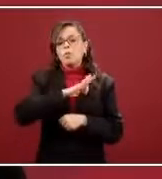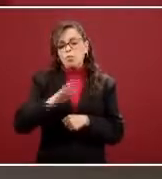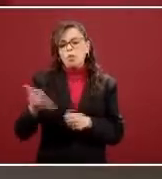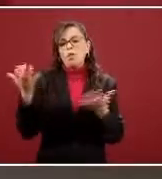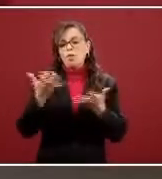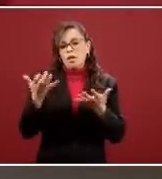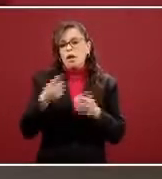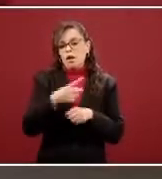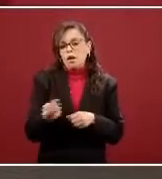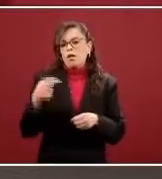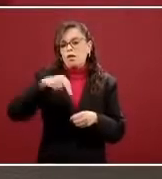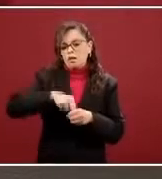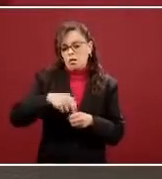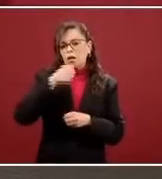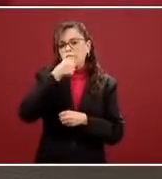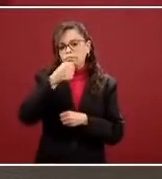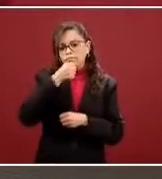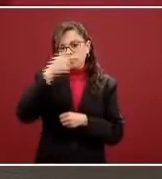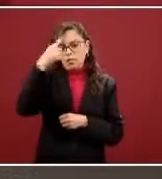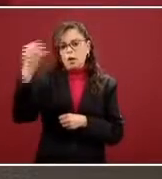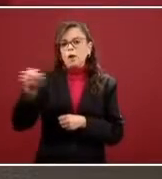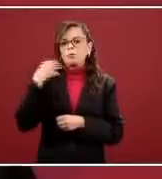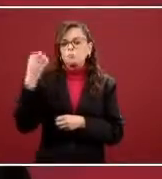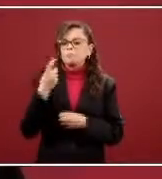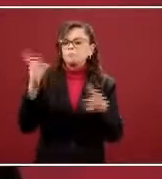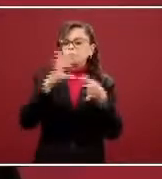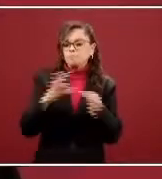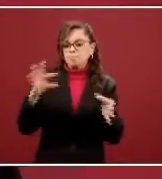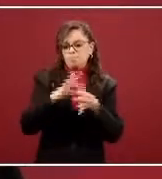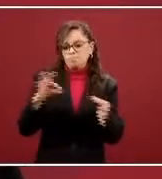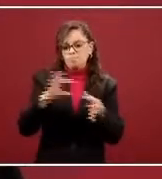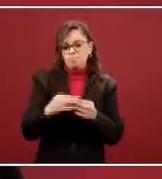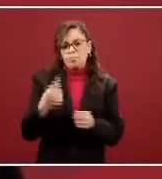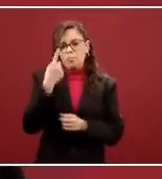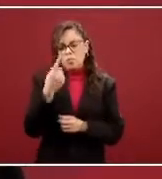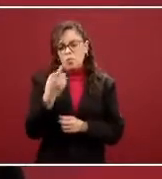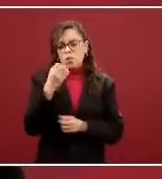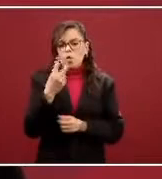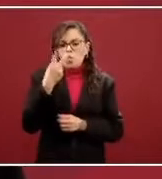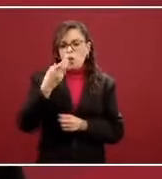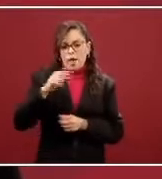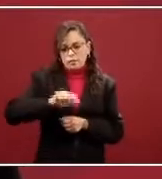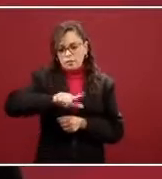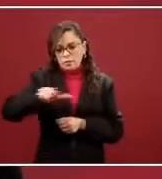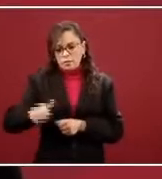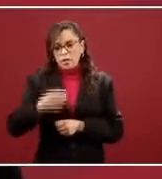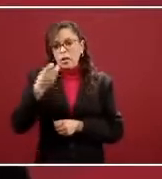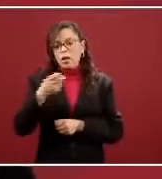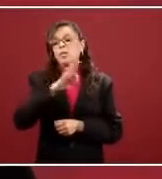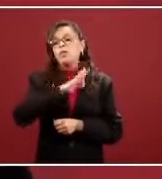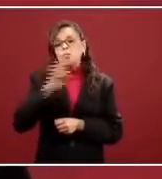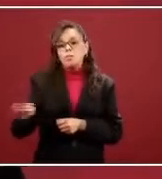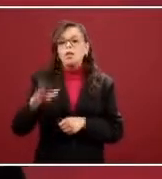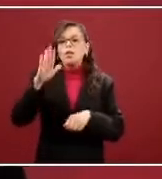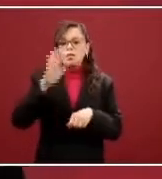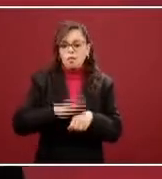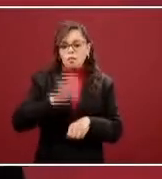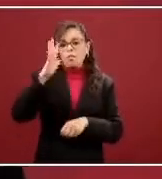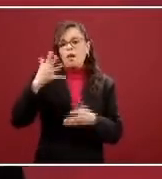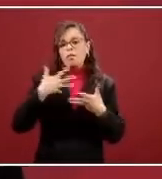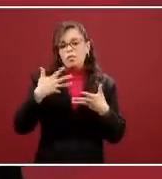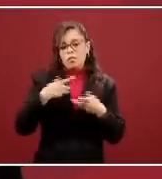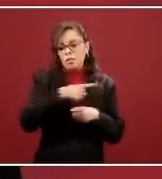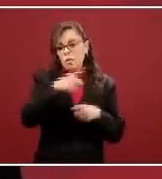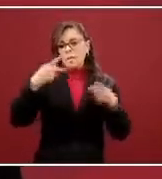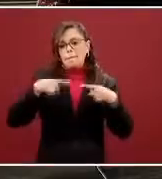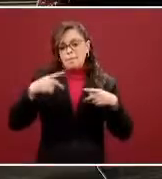o salir a medios en la siguiente hora, 2 horas, y por lo tanto poder incrementar el número de casos nacional en función de lo que